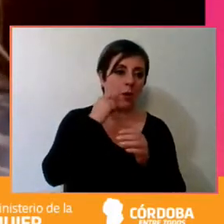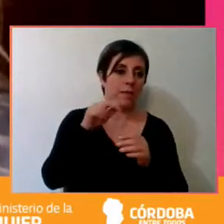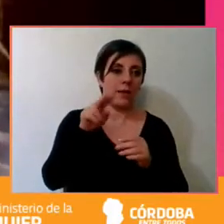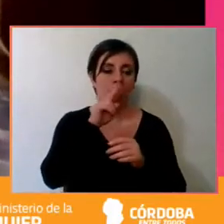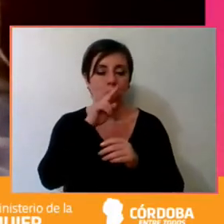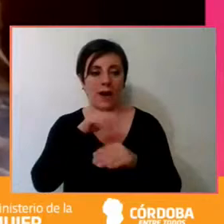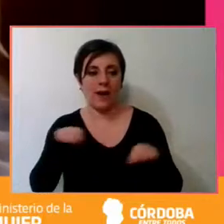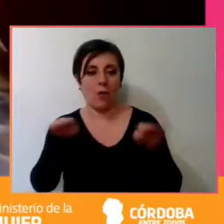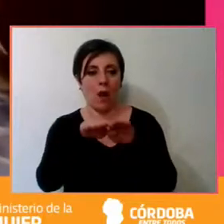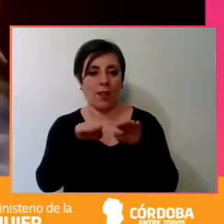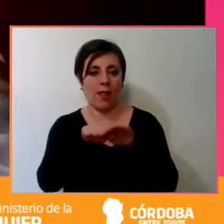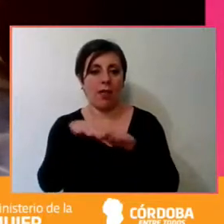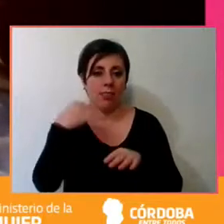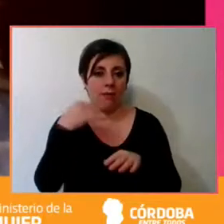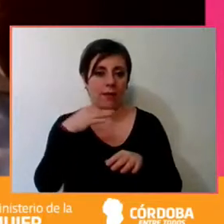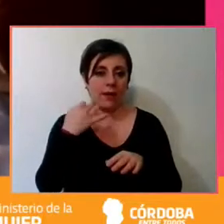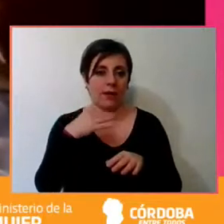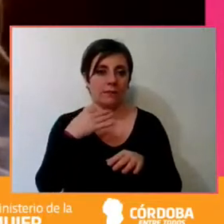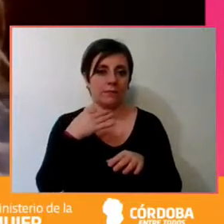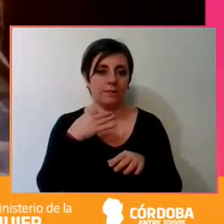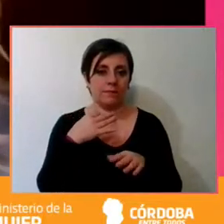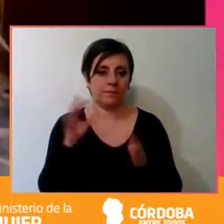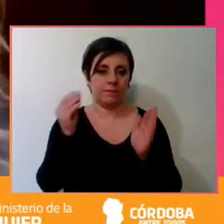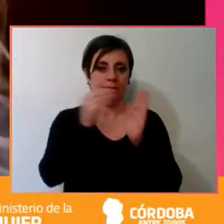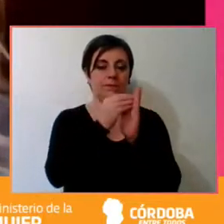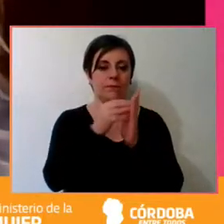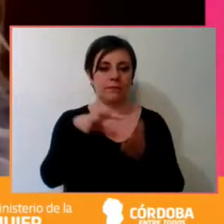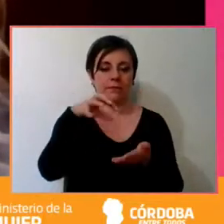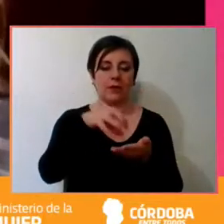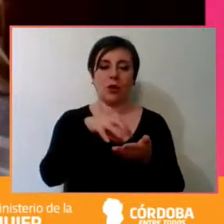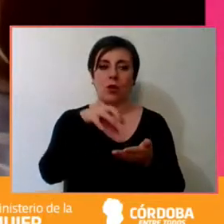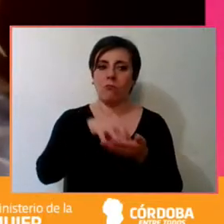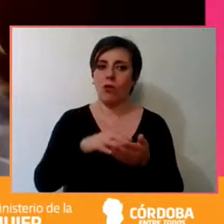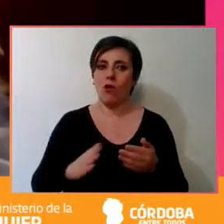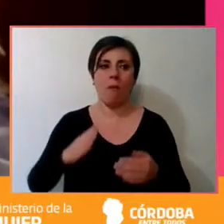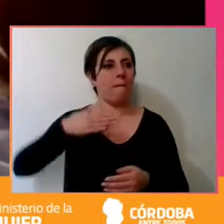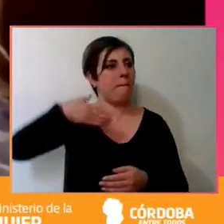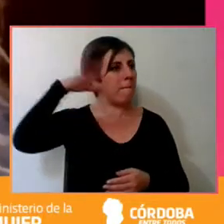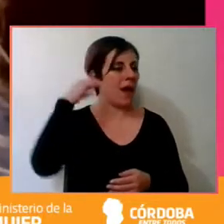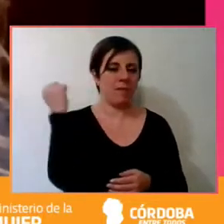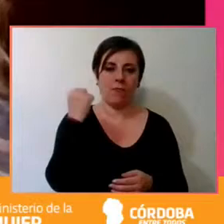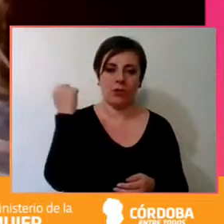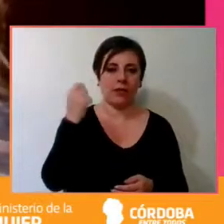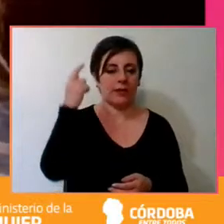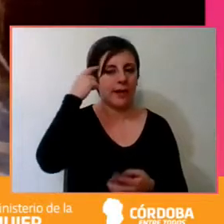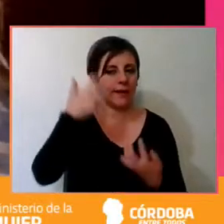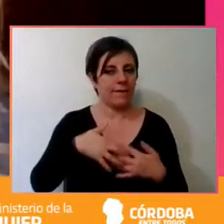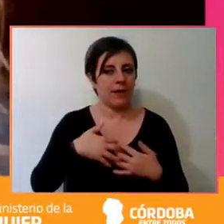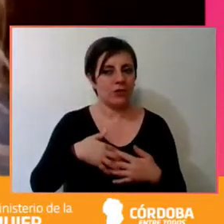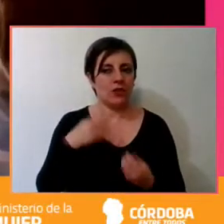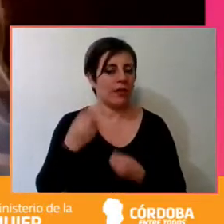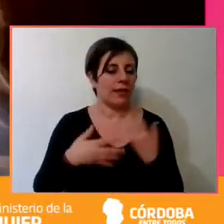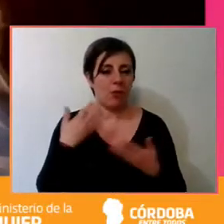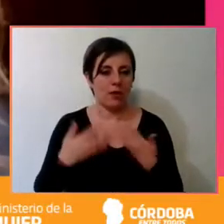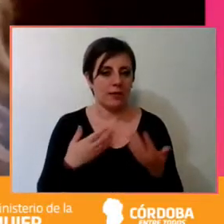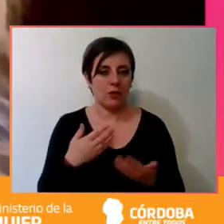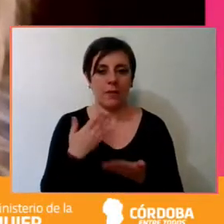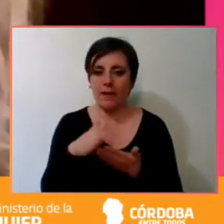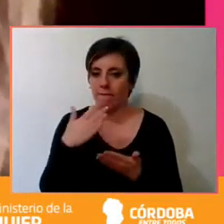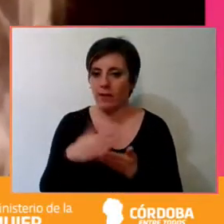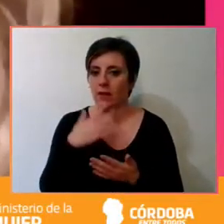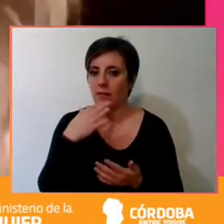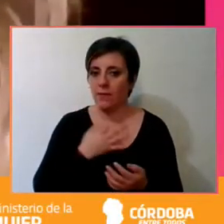igualdad debería estar colocada en el centro de toda la reflexión de lo que estamos haciendo para evitar